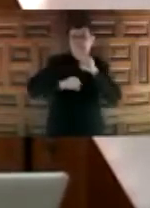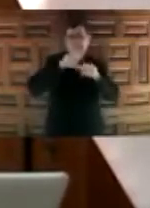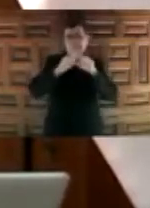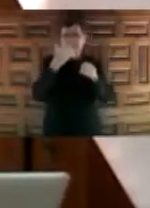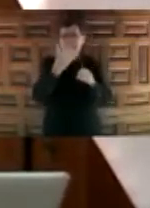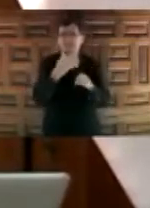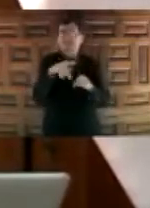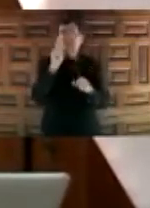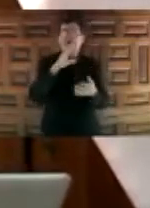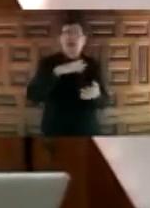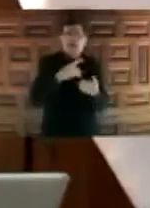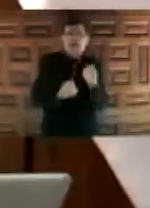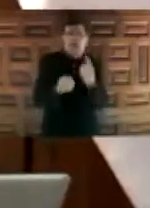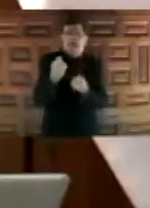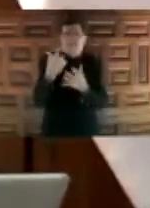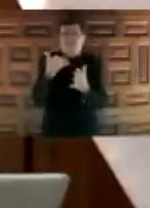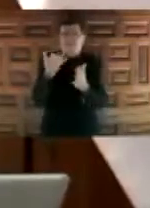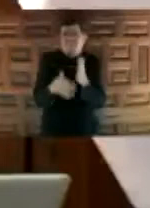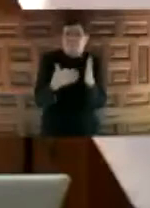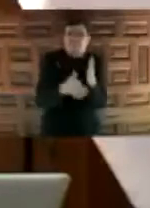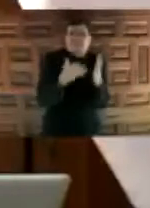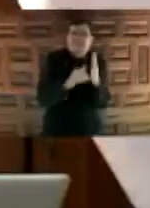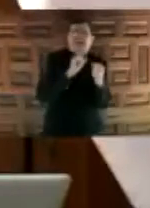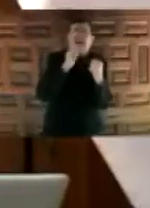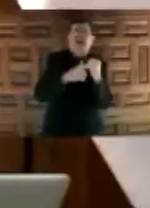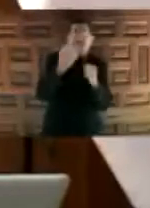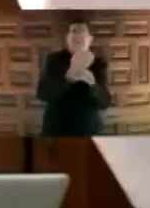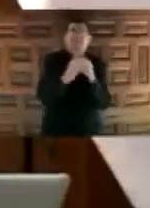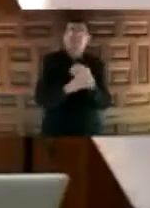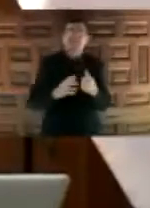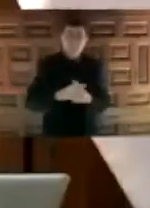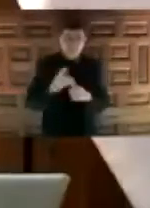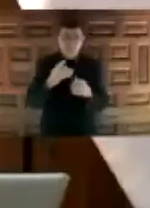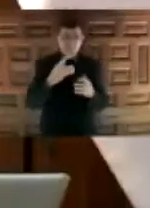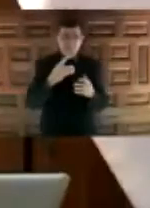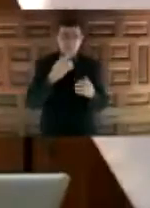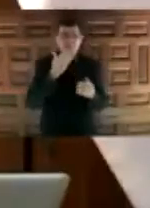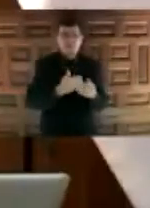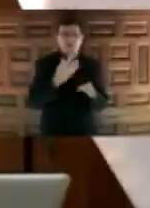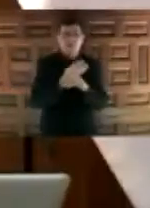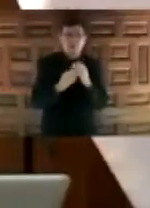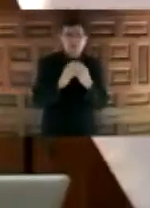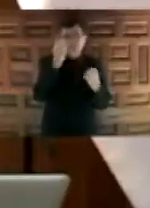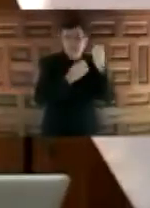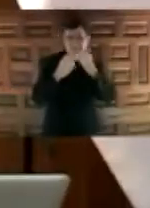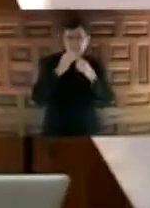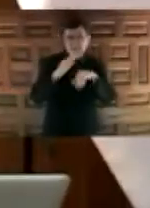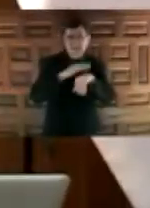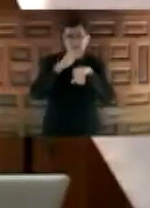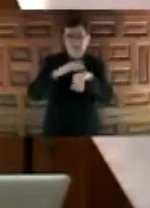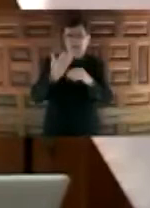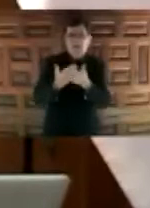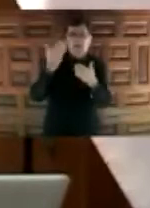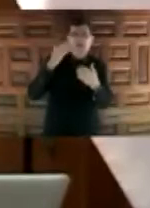pero que también reconocemos que tiene ya por ahí, o que tenía ya bastantes deficiencias en términos de si realmente con la evaluación y la acreditación que se